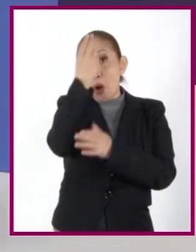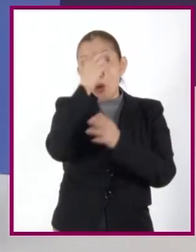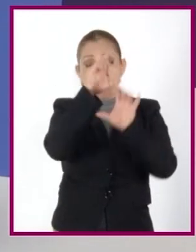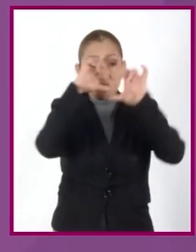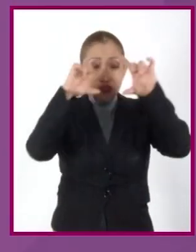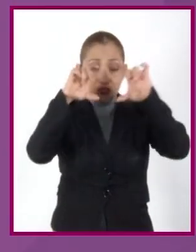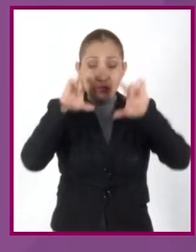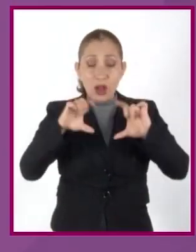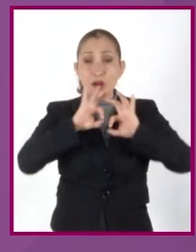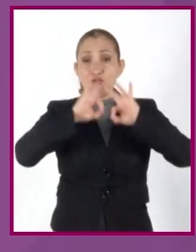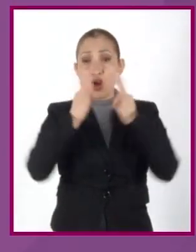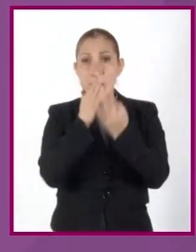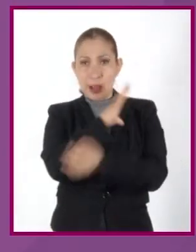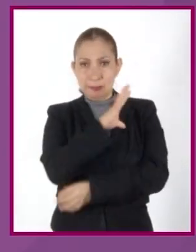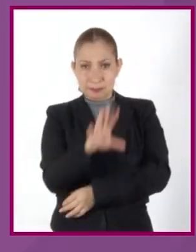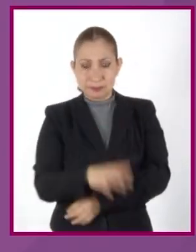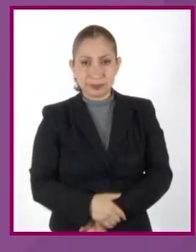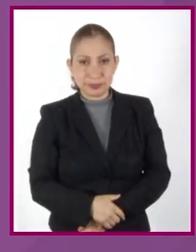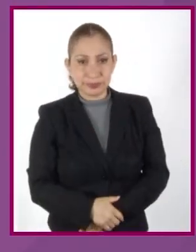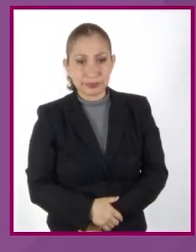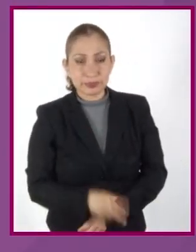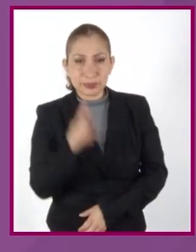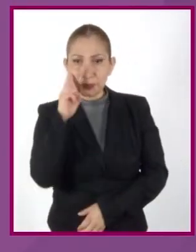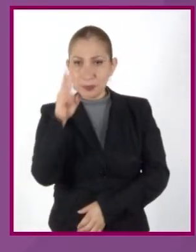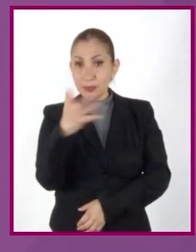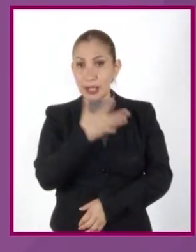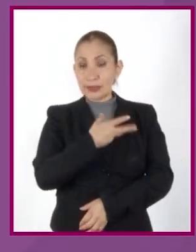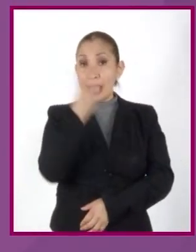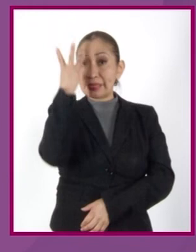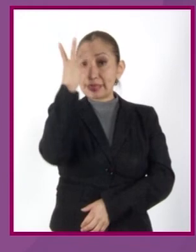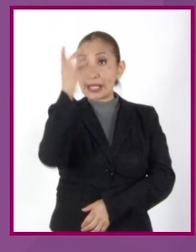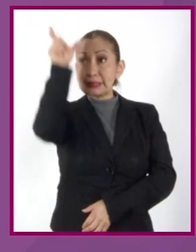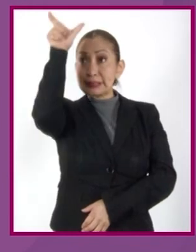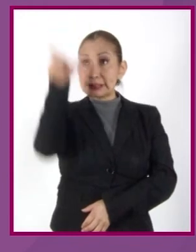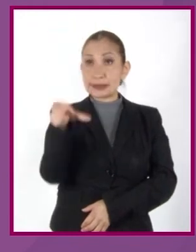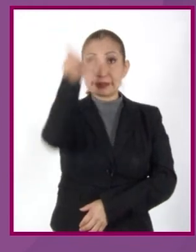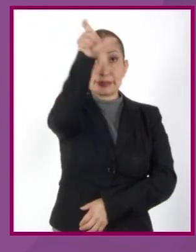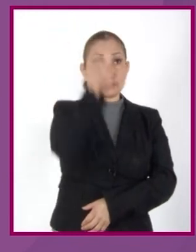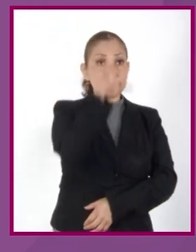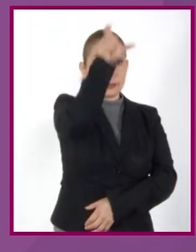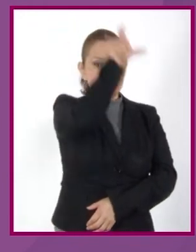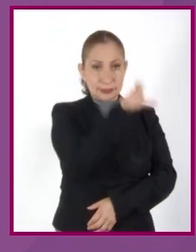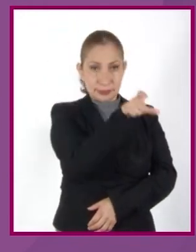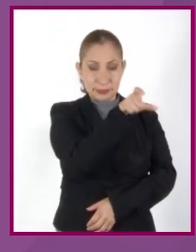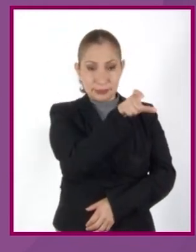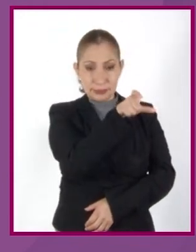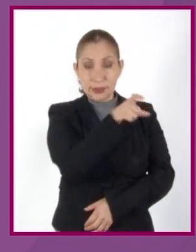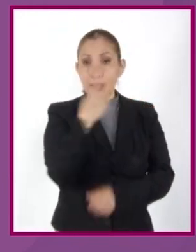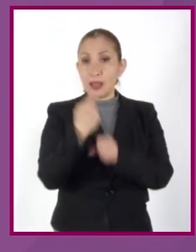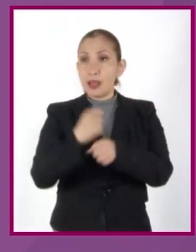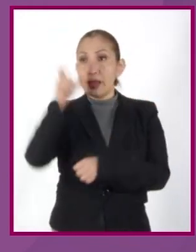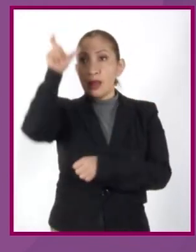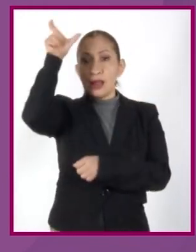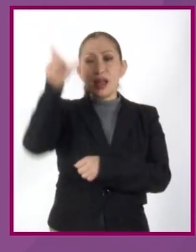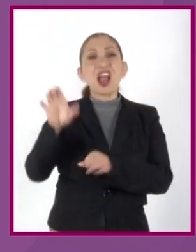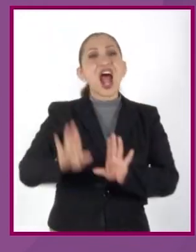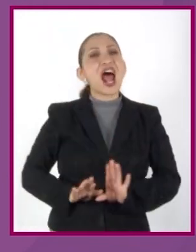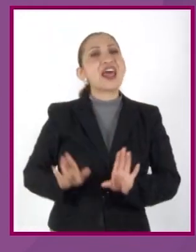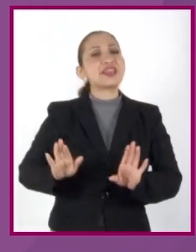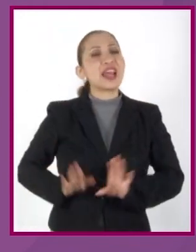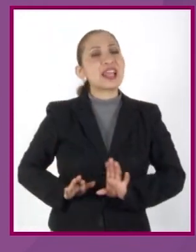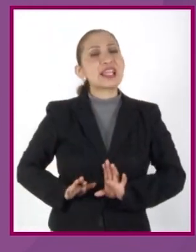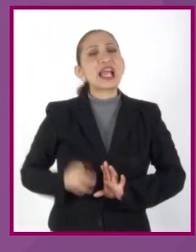general. En este caso, tenemos tres ejes que encabezan cada columna. El primero son las